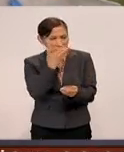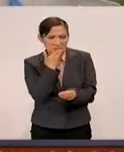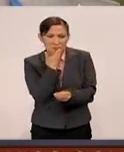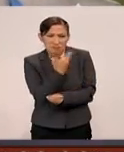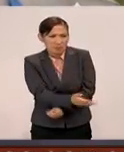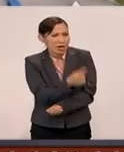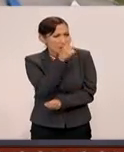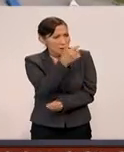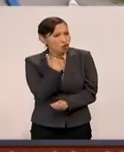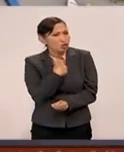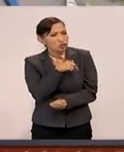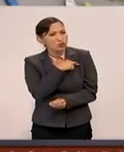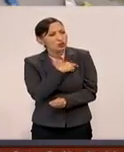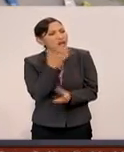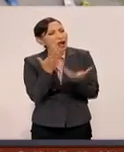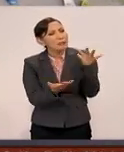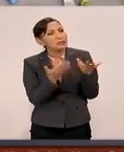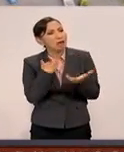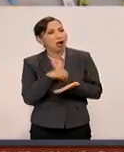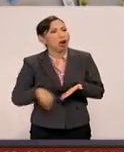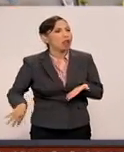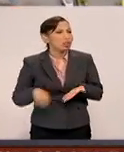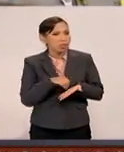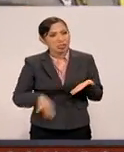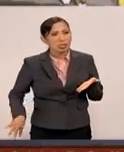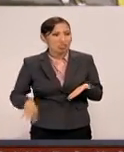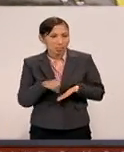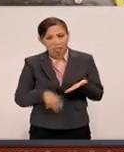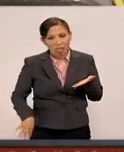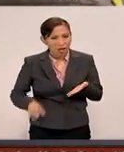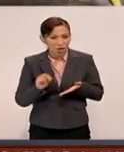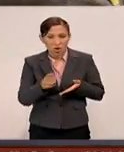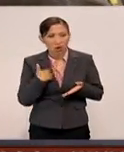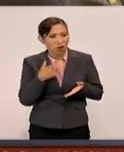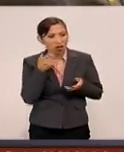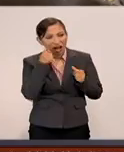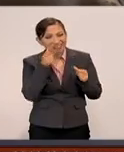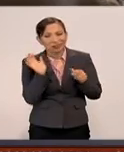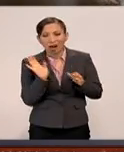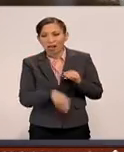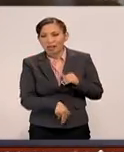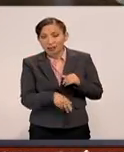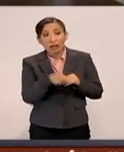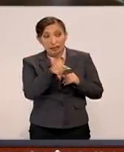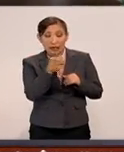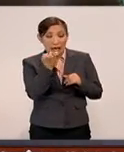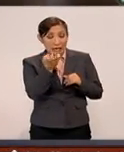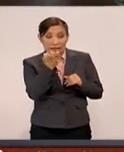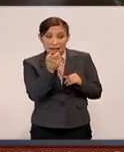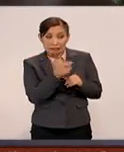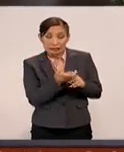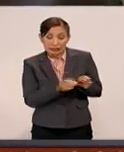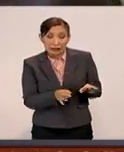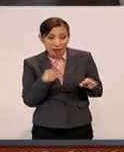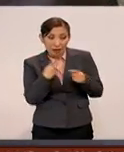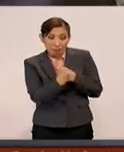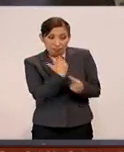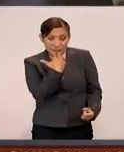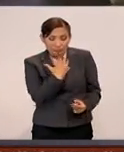consejos que nosotros luego los tomamos no tan a pecho y eso luego